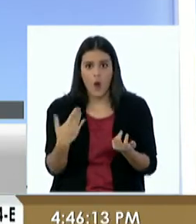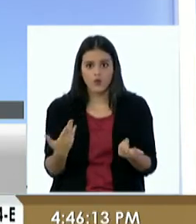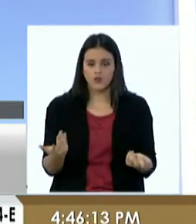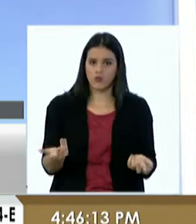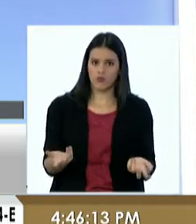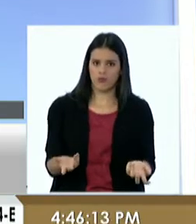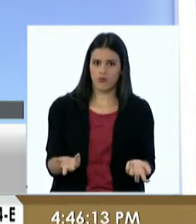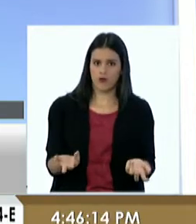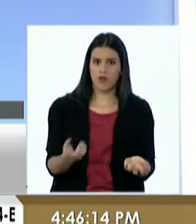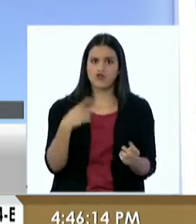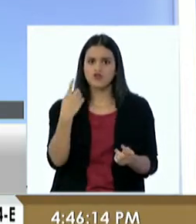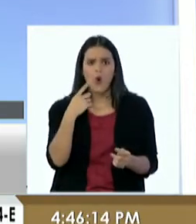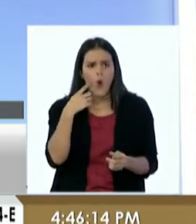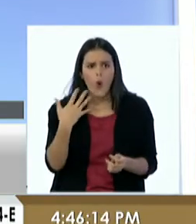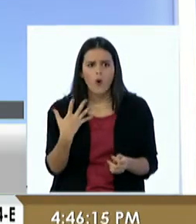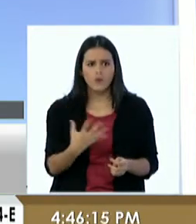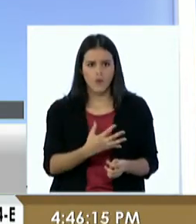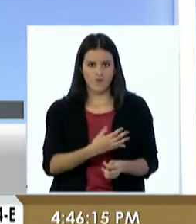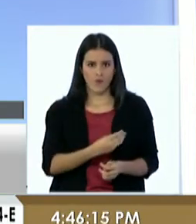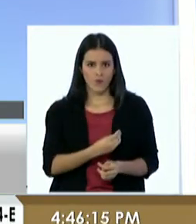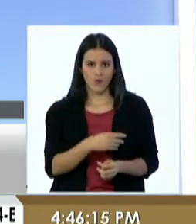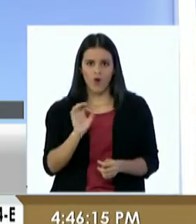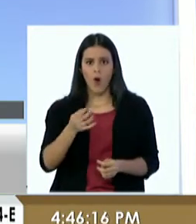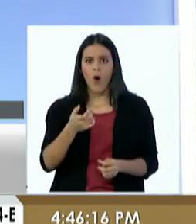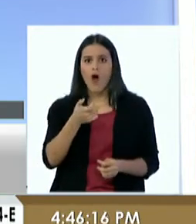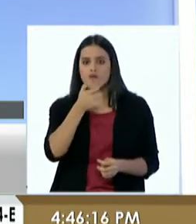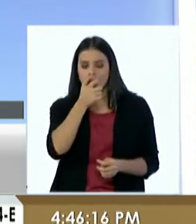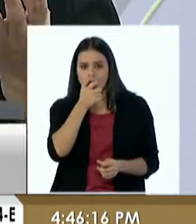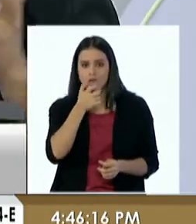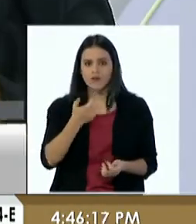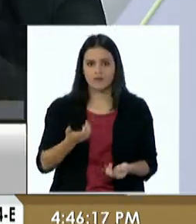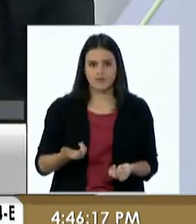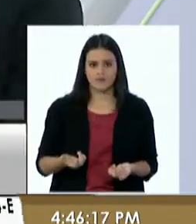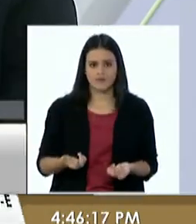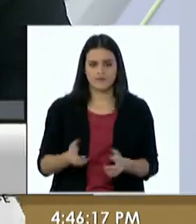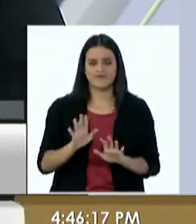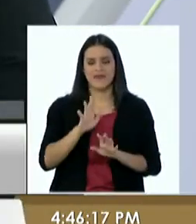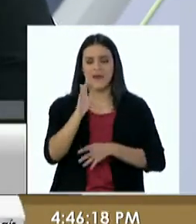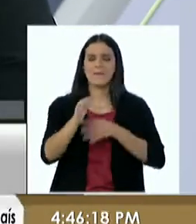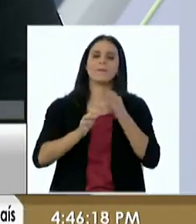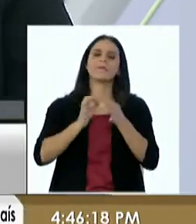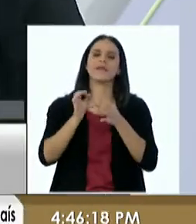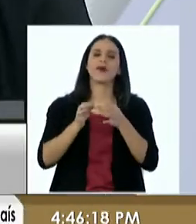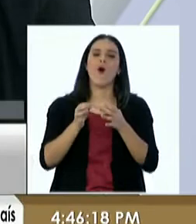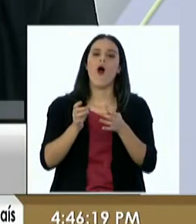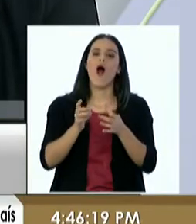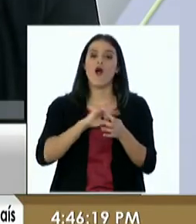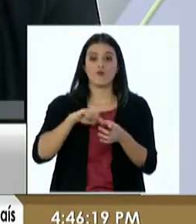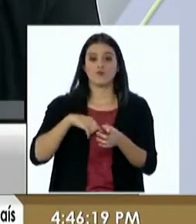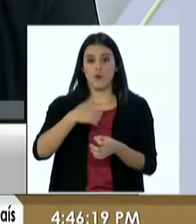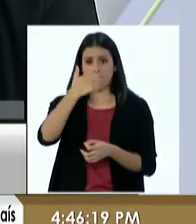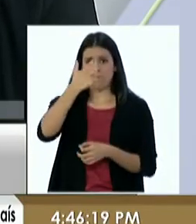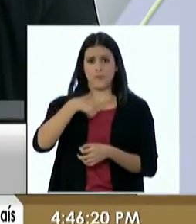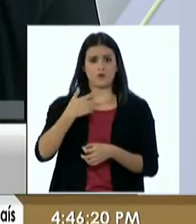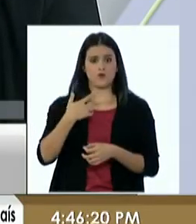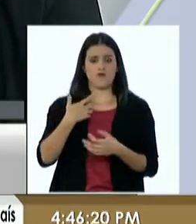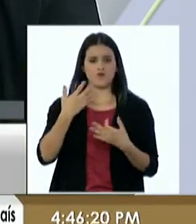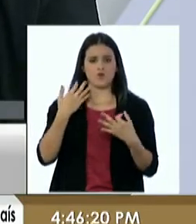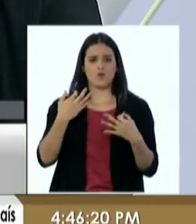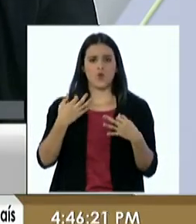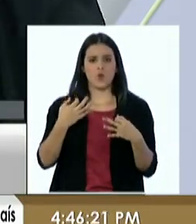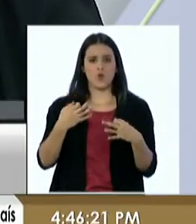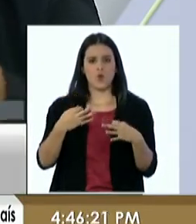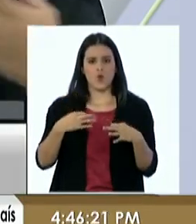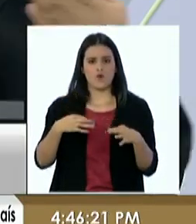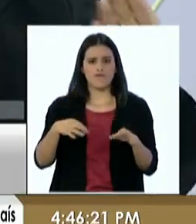es que el chupón del tetero o de la mama exacto la cosa es que fisiológicamente nosotros los humanos éste perdemos